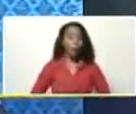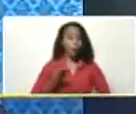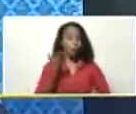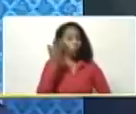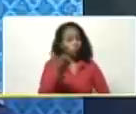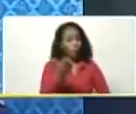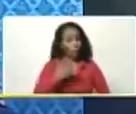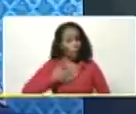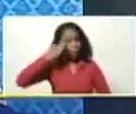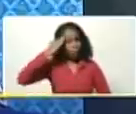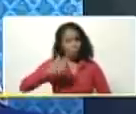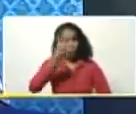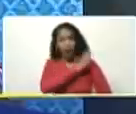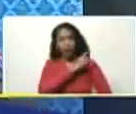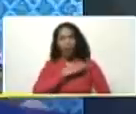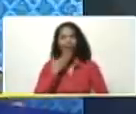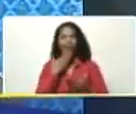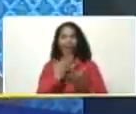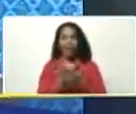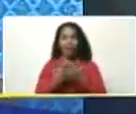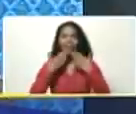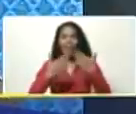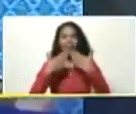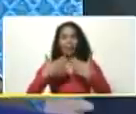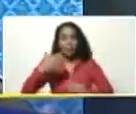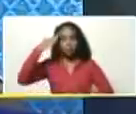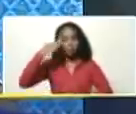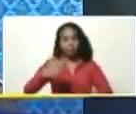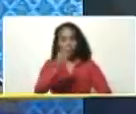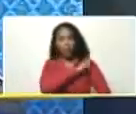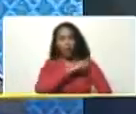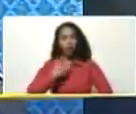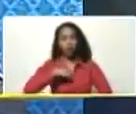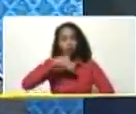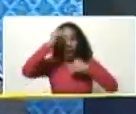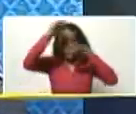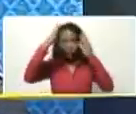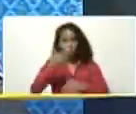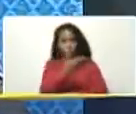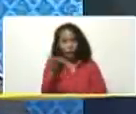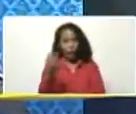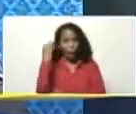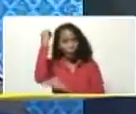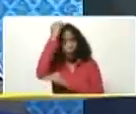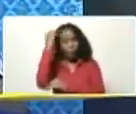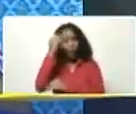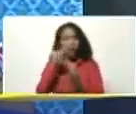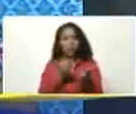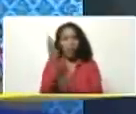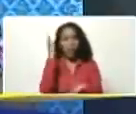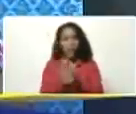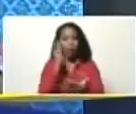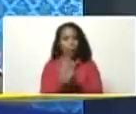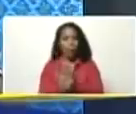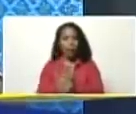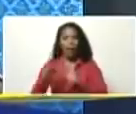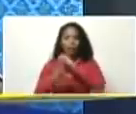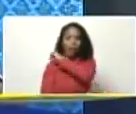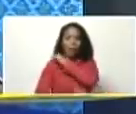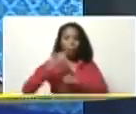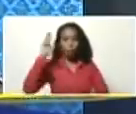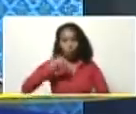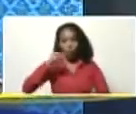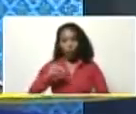mi comandante en jefe. Muchísimas gracias. Mi comandante en jefe, somos todos oídos ante sus reflexiones. Leales siempre, traidores